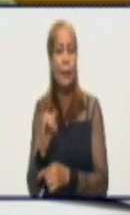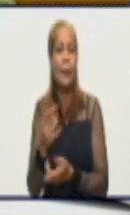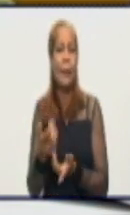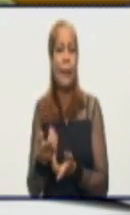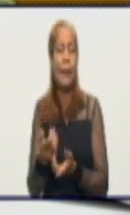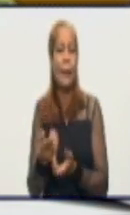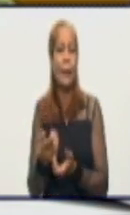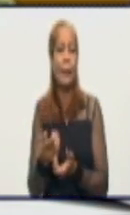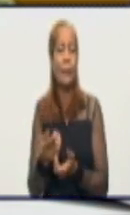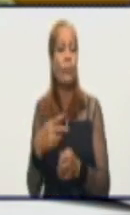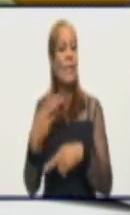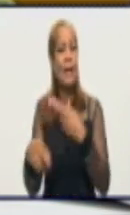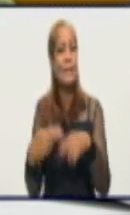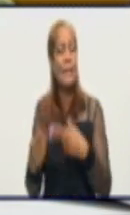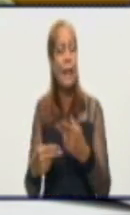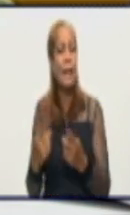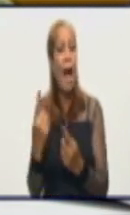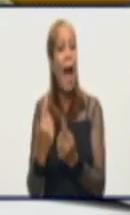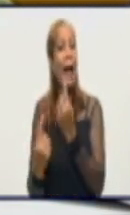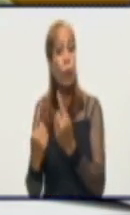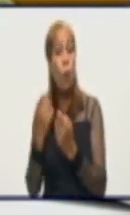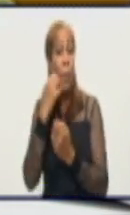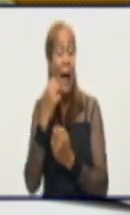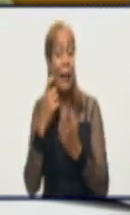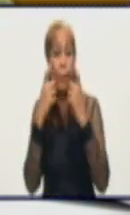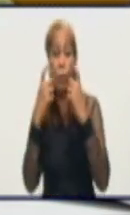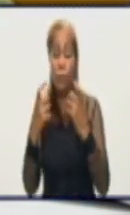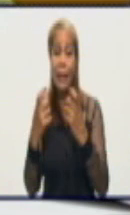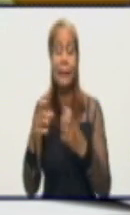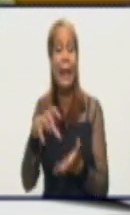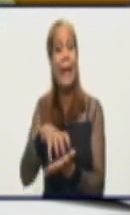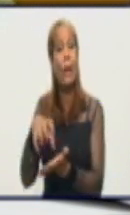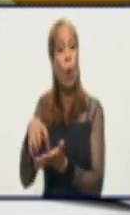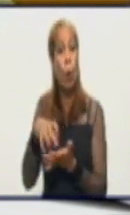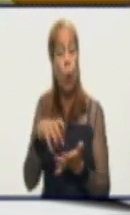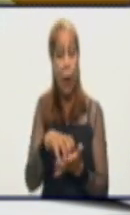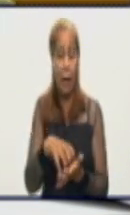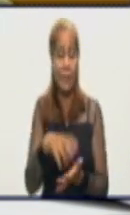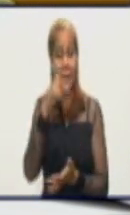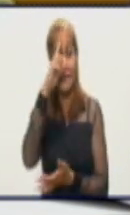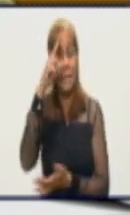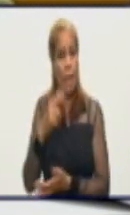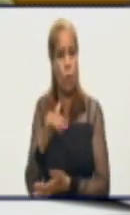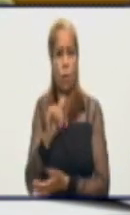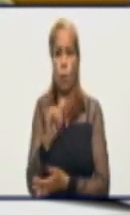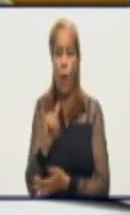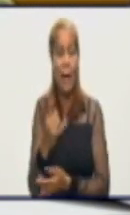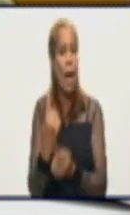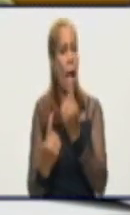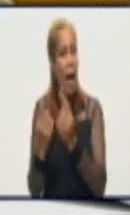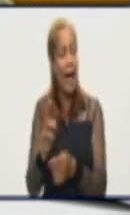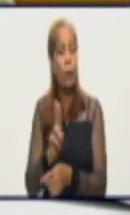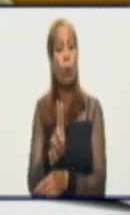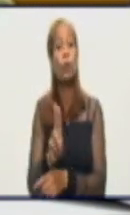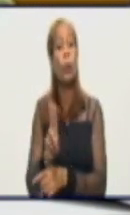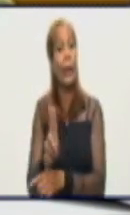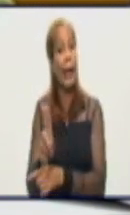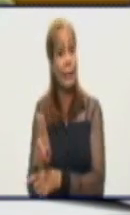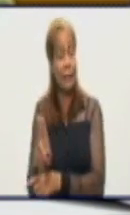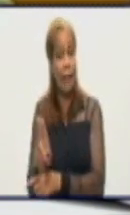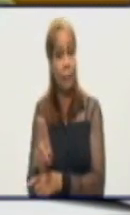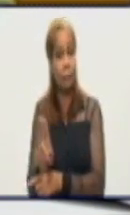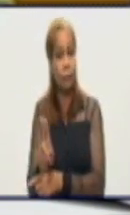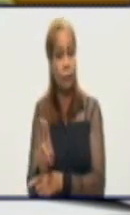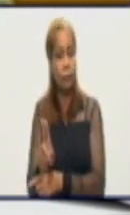Se rige solamente a lo indispensable, a la emergencia, a la urgencia, para que también nuestras instituciones sean funcionales y no se